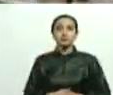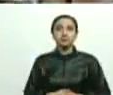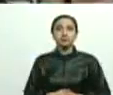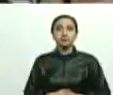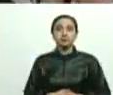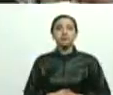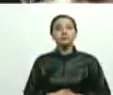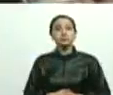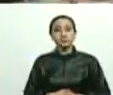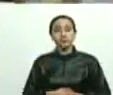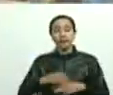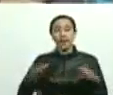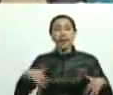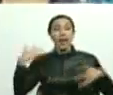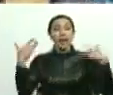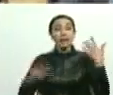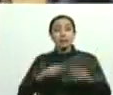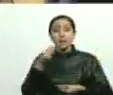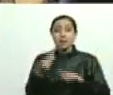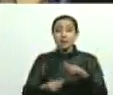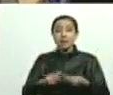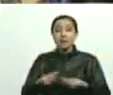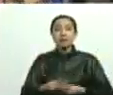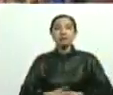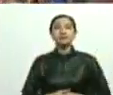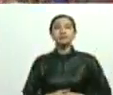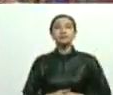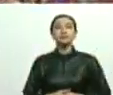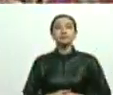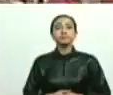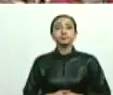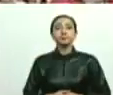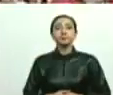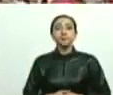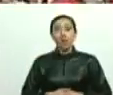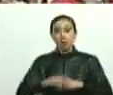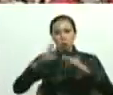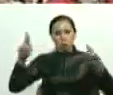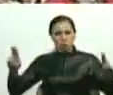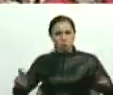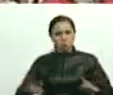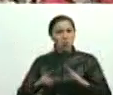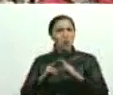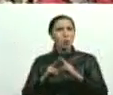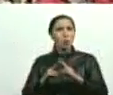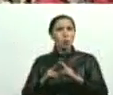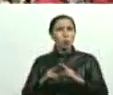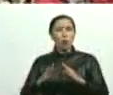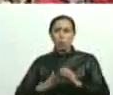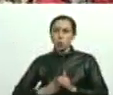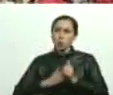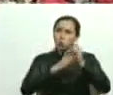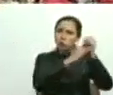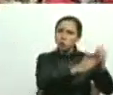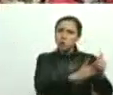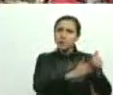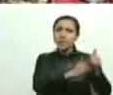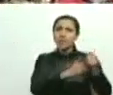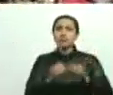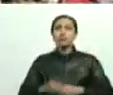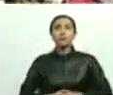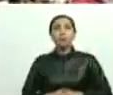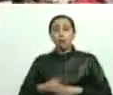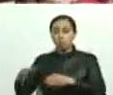Esto es un acto, el nuestro, este acto de encuentro de los liderazgos con las bases de